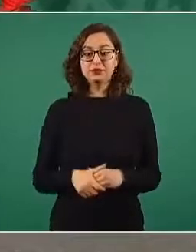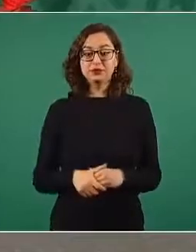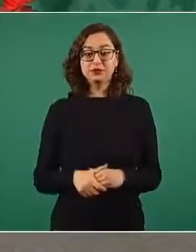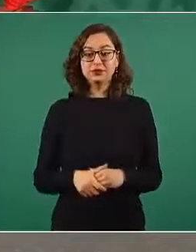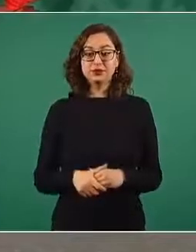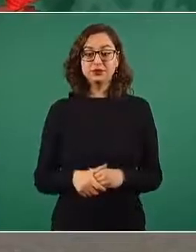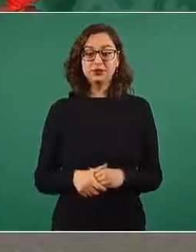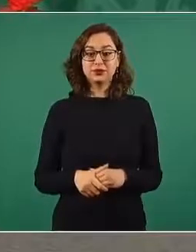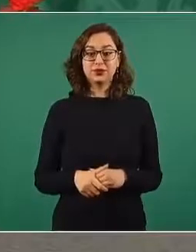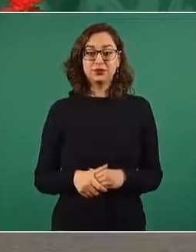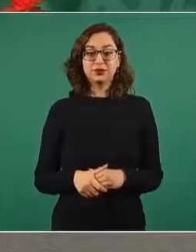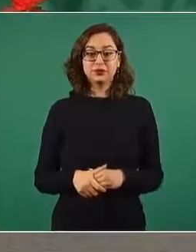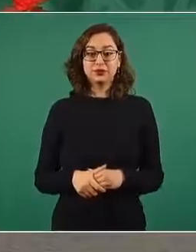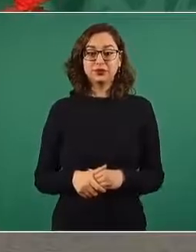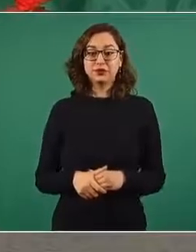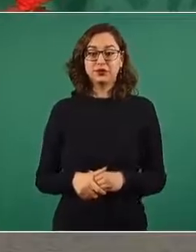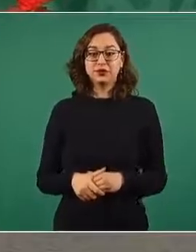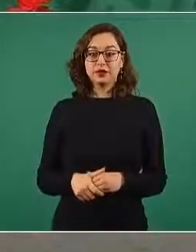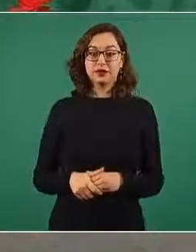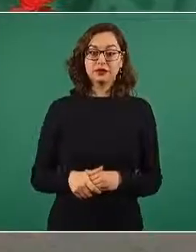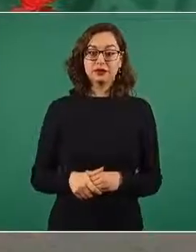que se decía que Chihuahua,